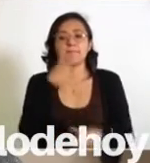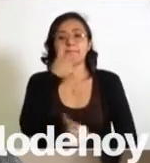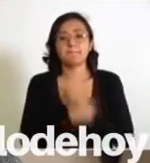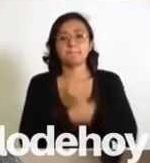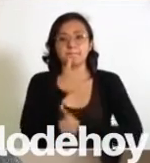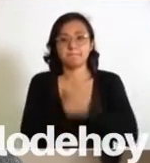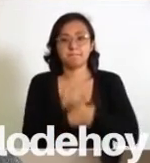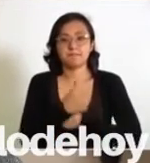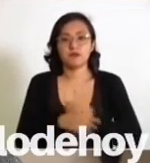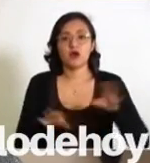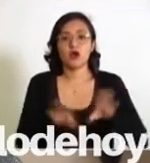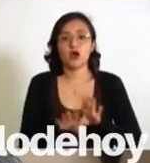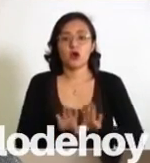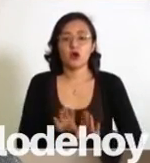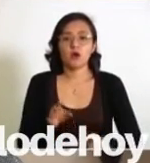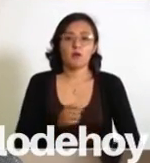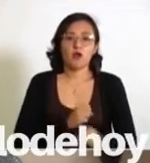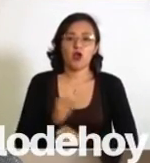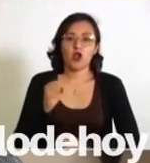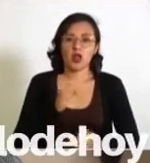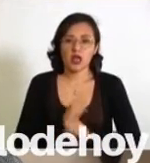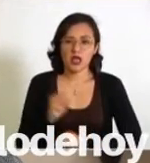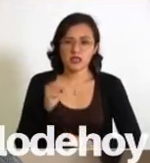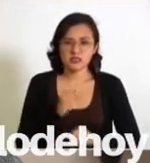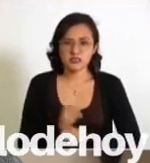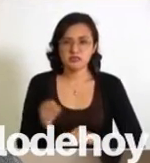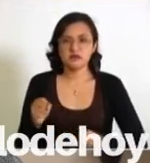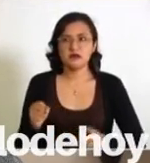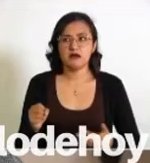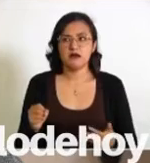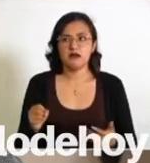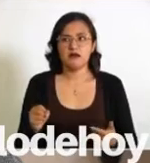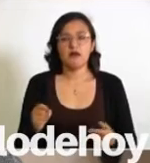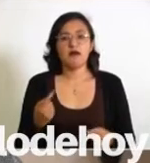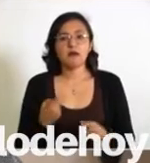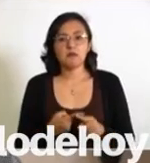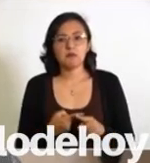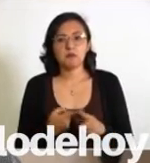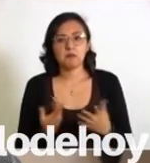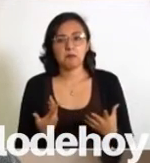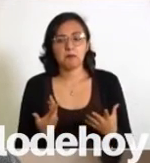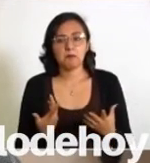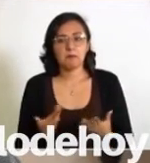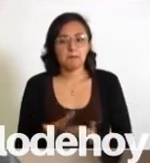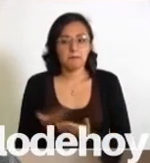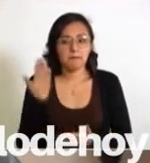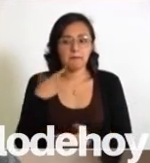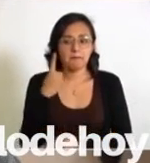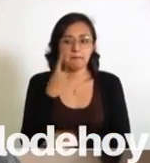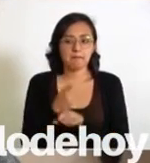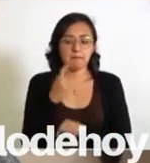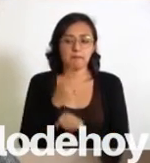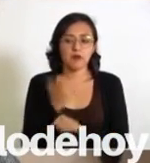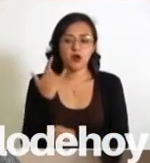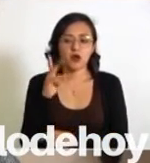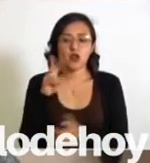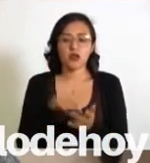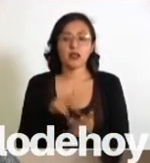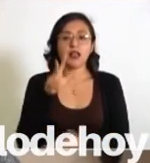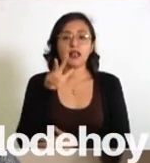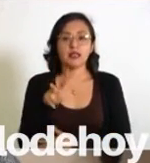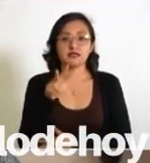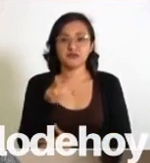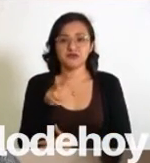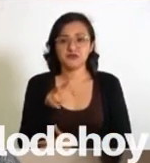en la violencia que se desarrolló el primero de julio del 2018